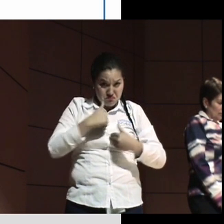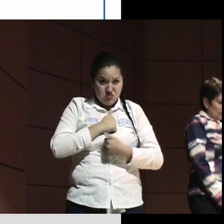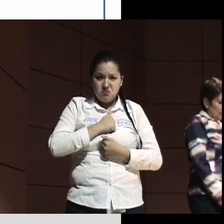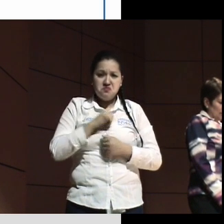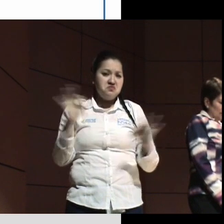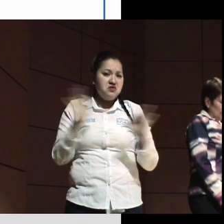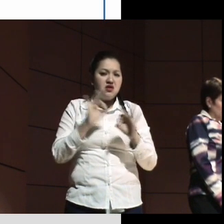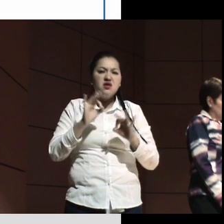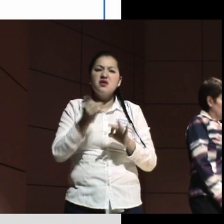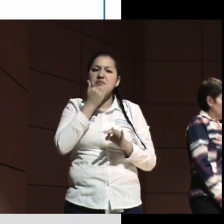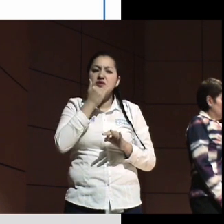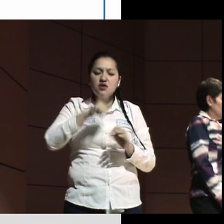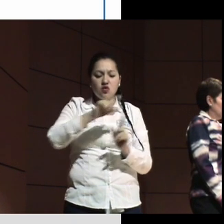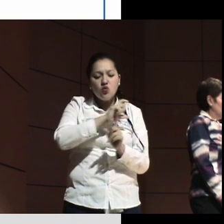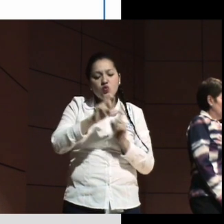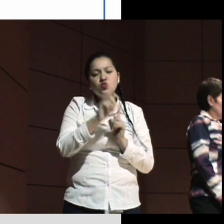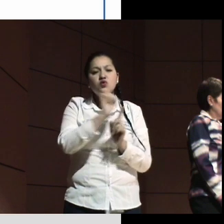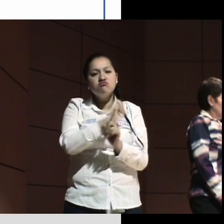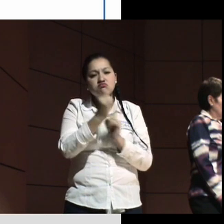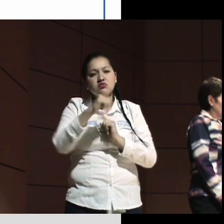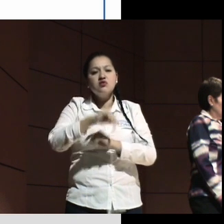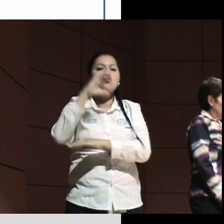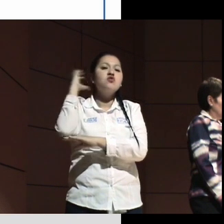colombiana tenemos